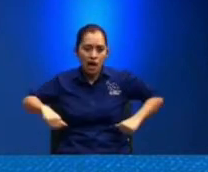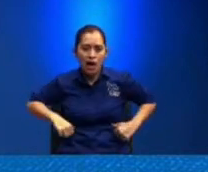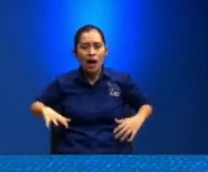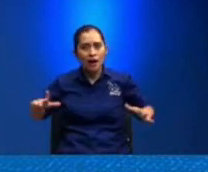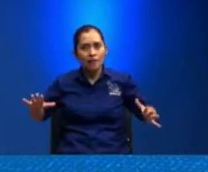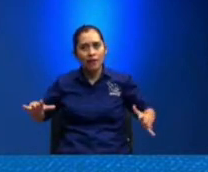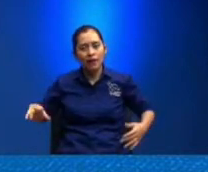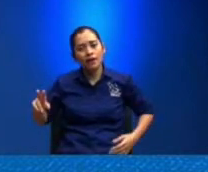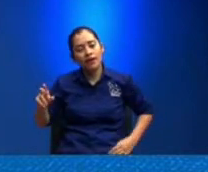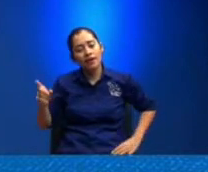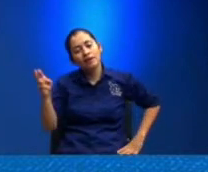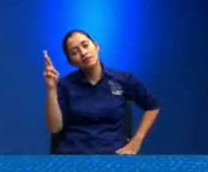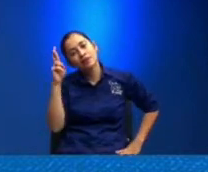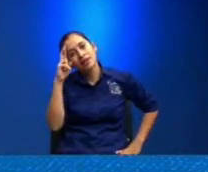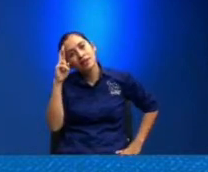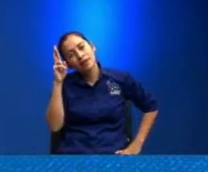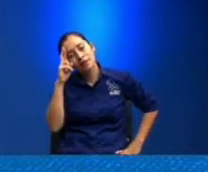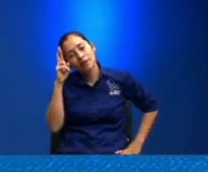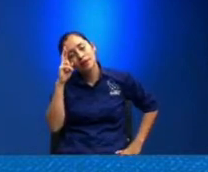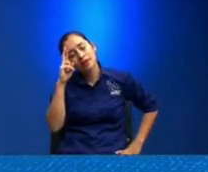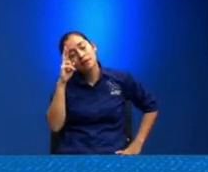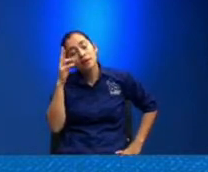caldeos eran bien bonitos